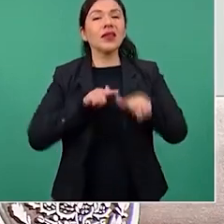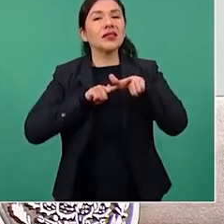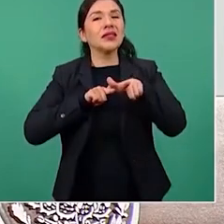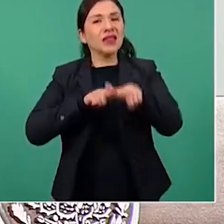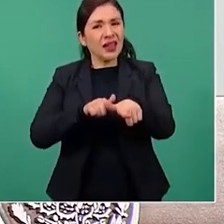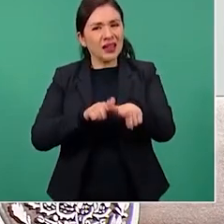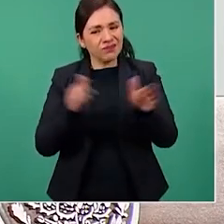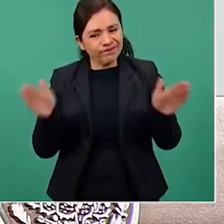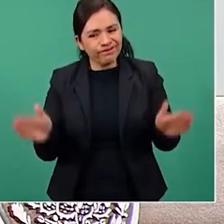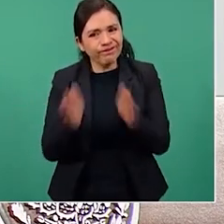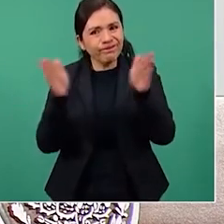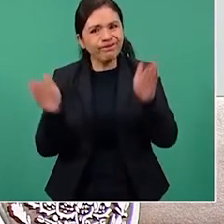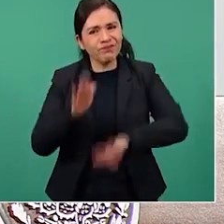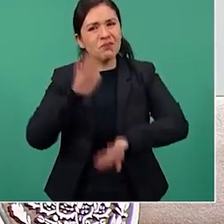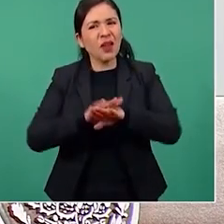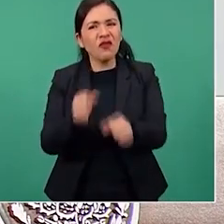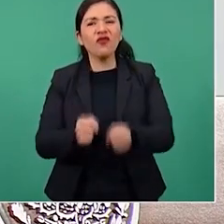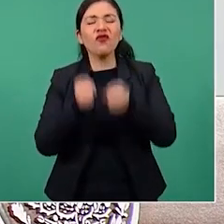cultural de México,